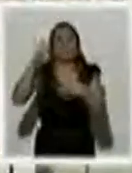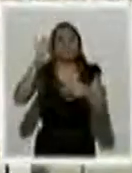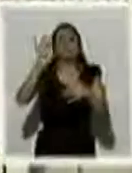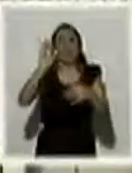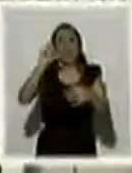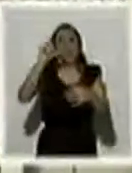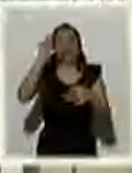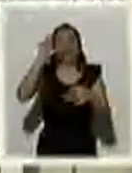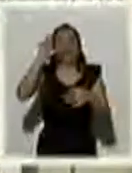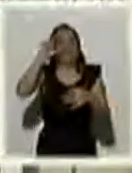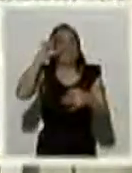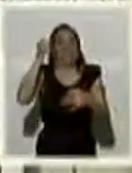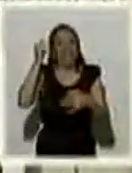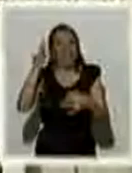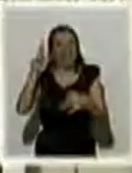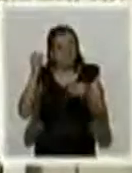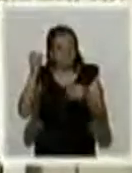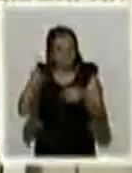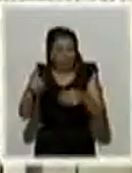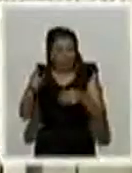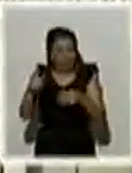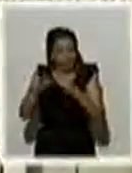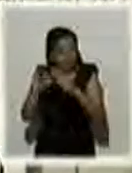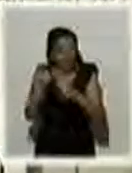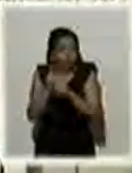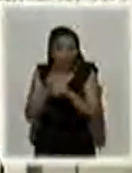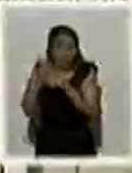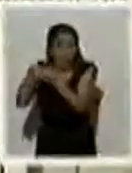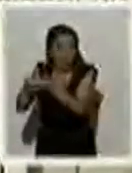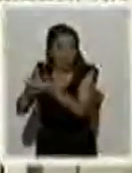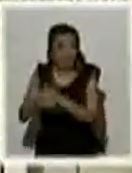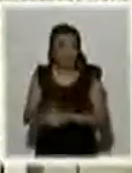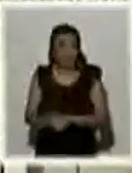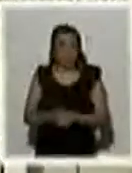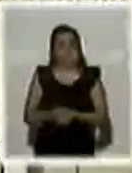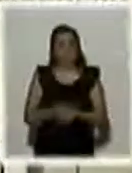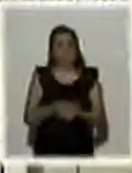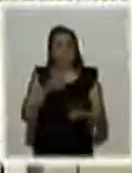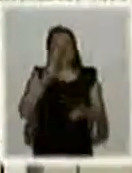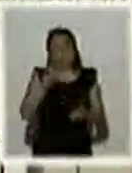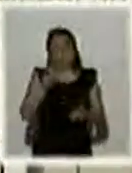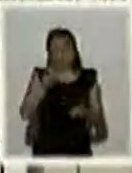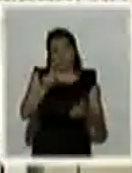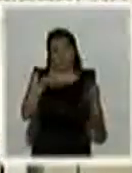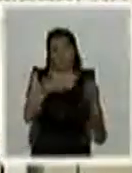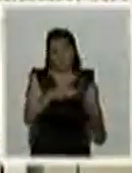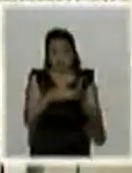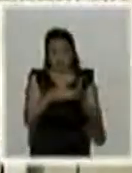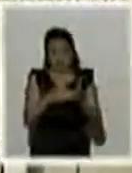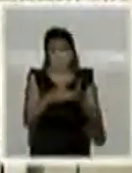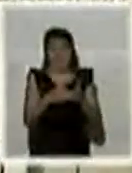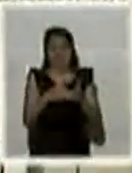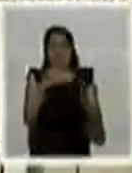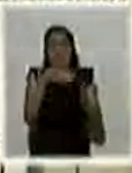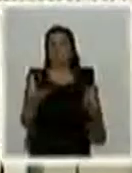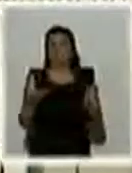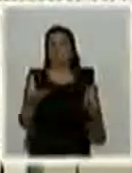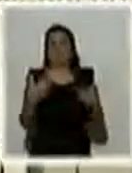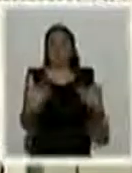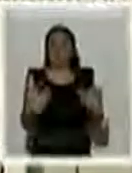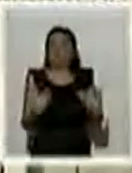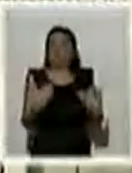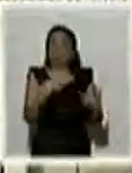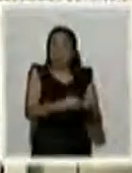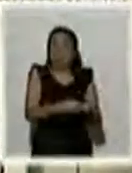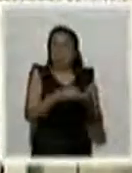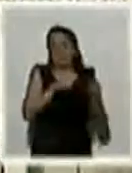nosotros? Si hay 2 millones de personas que pueden pagar un alquiler, me garantiza que pueden pagar una cuota. Nosotros planteamos una